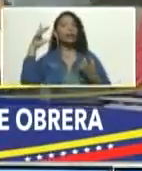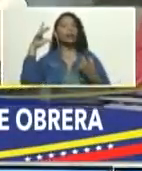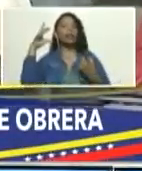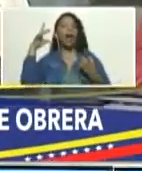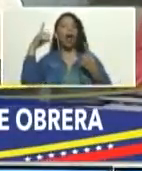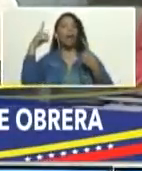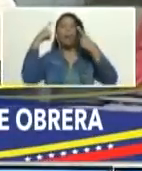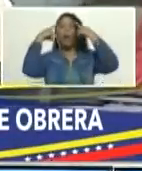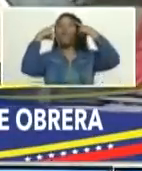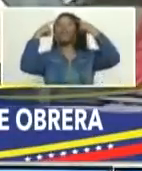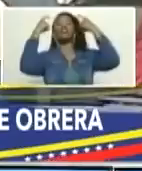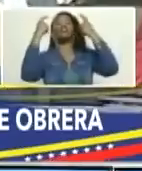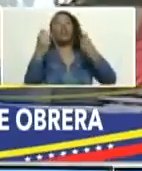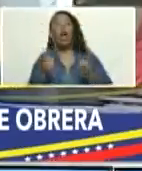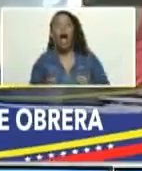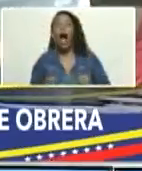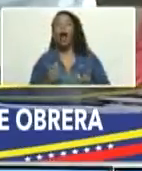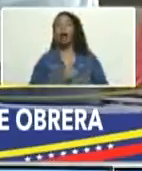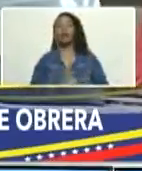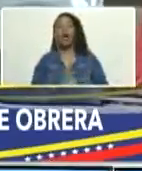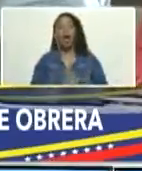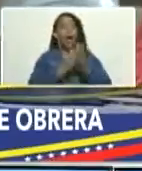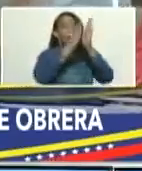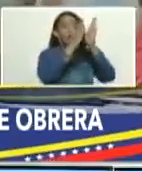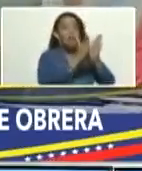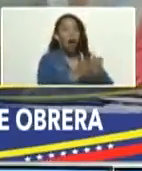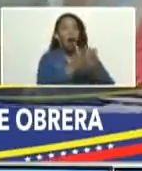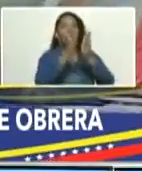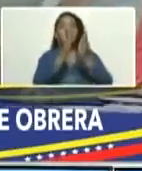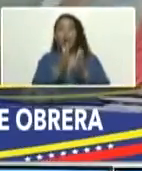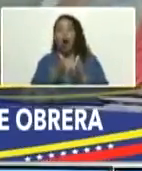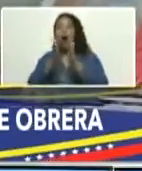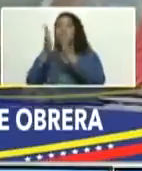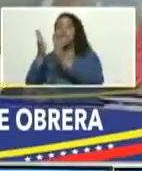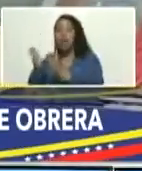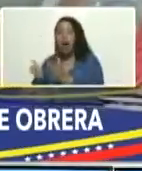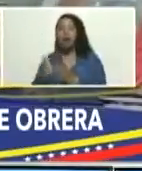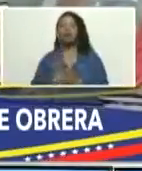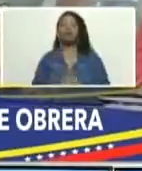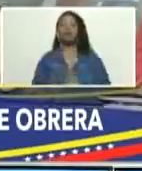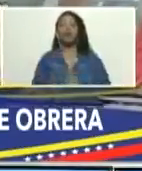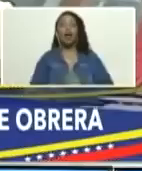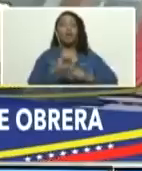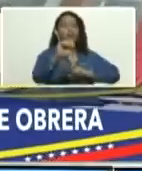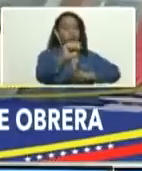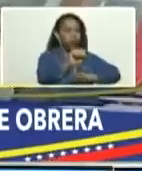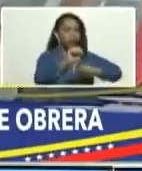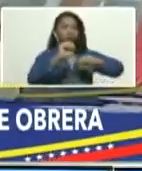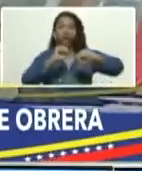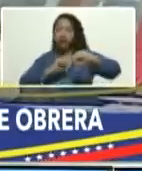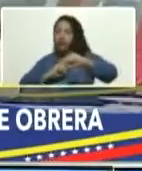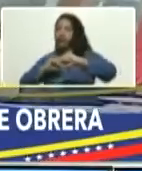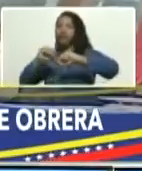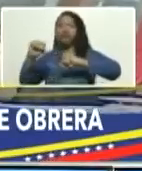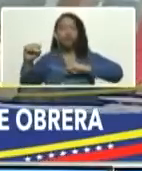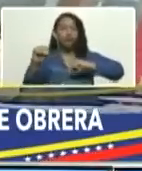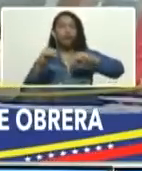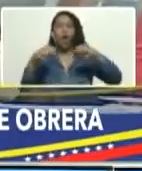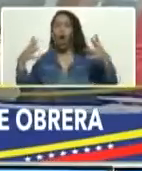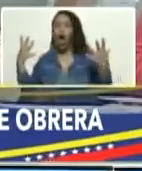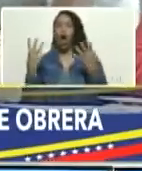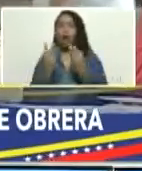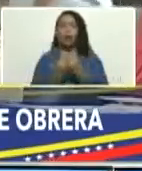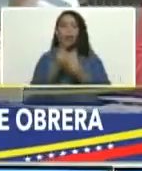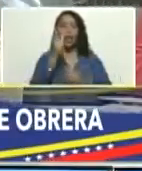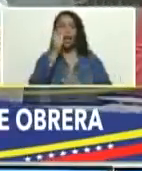formación, por la organización, por la movilización permanente, compañeros,